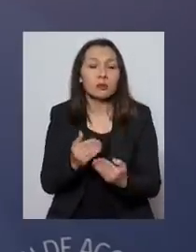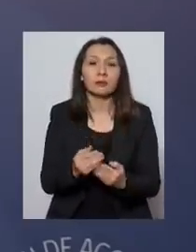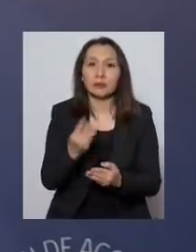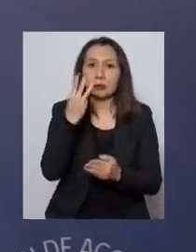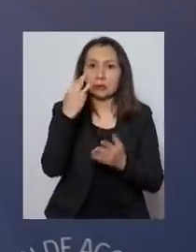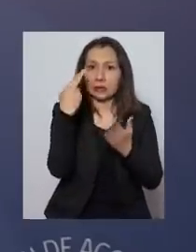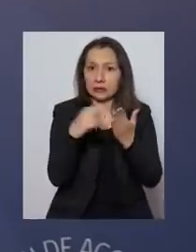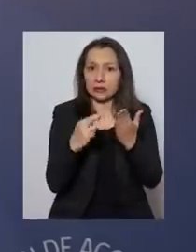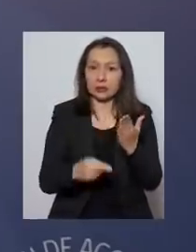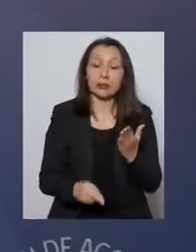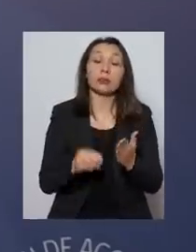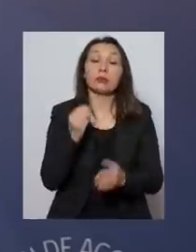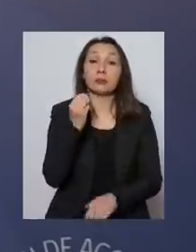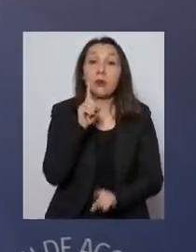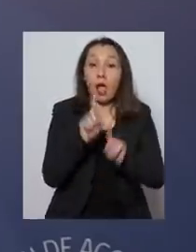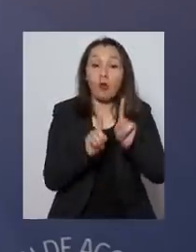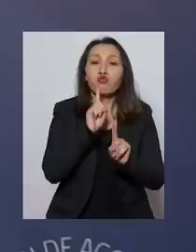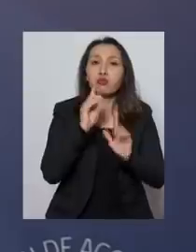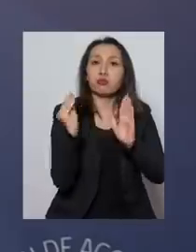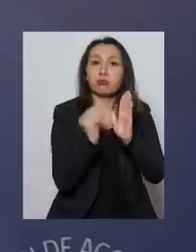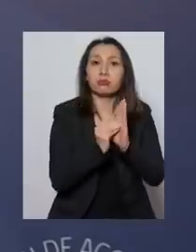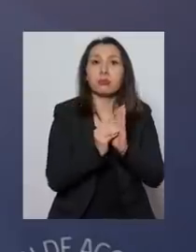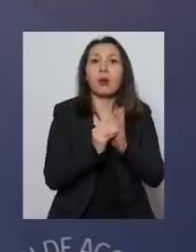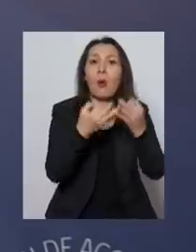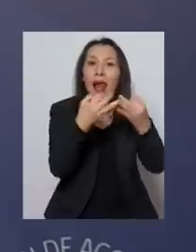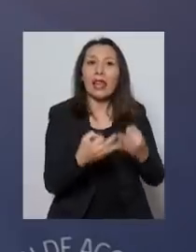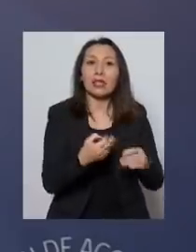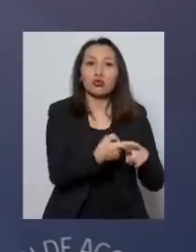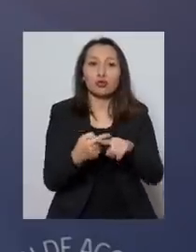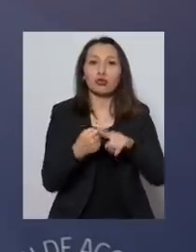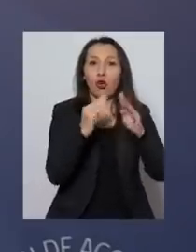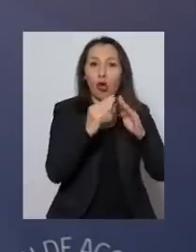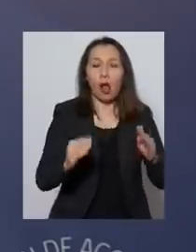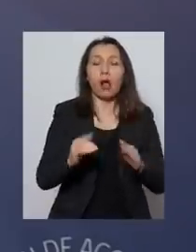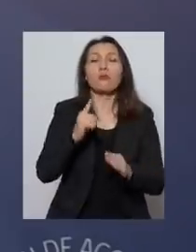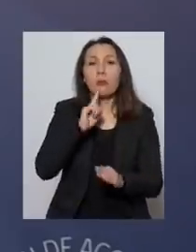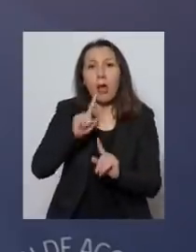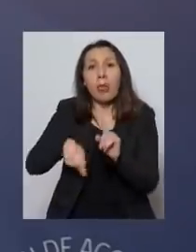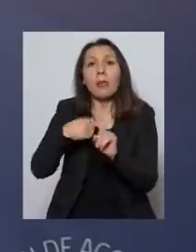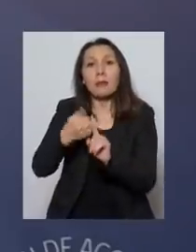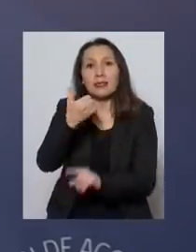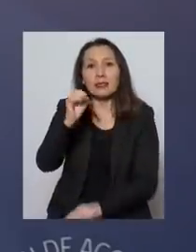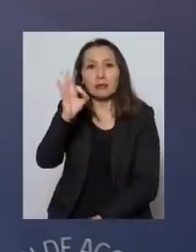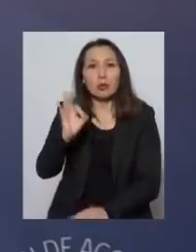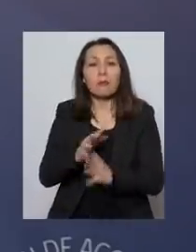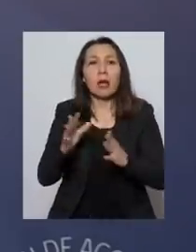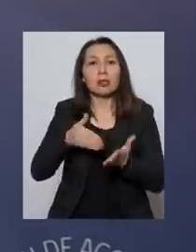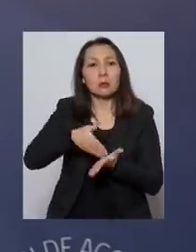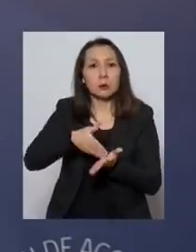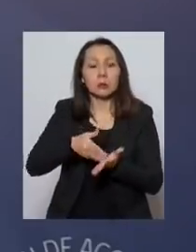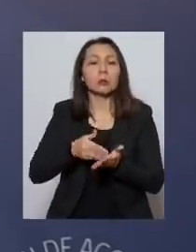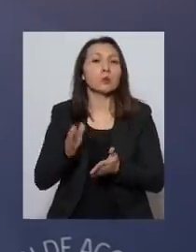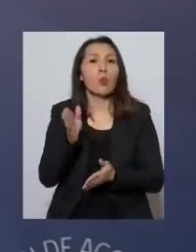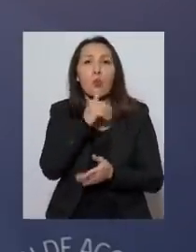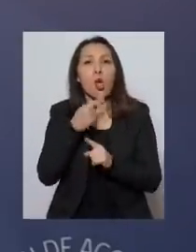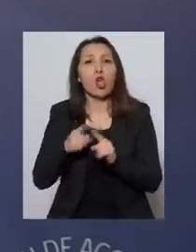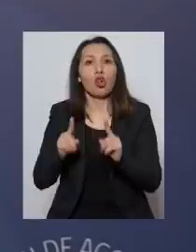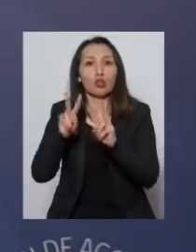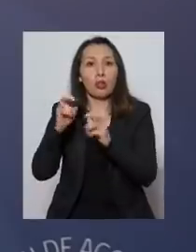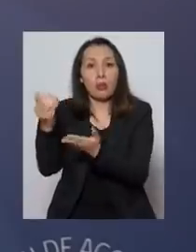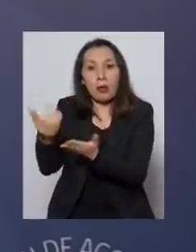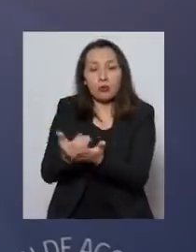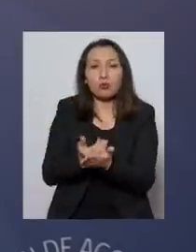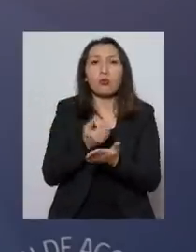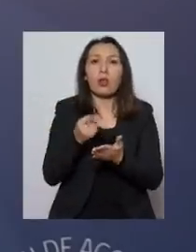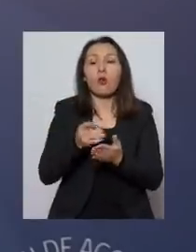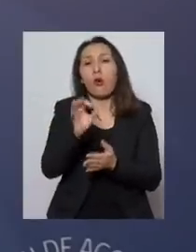Tres requisitos. Aquellos que tienen registro social de hogares, pertenecen al 60% más vulnerables y no tienen otra fuente de